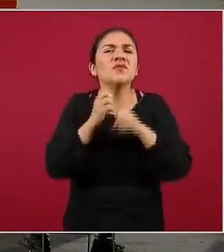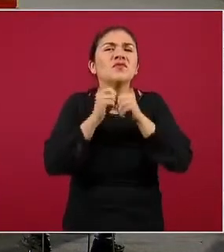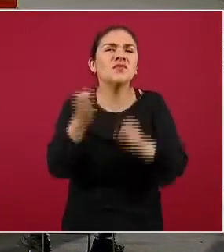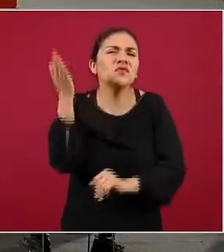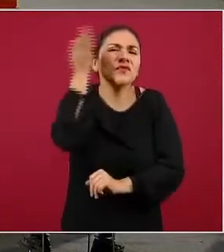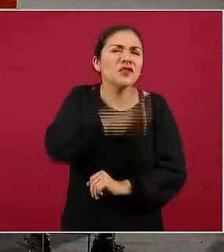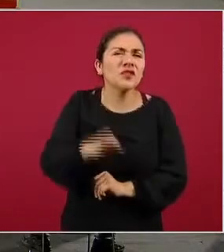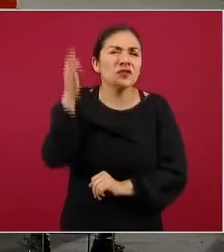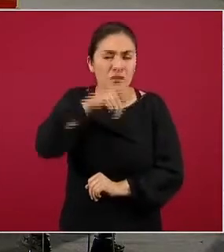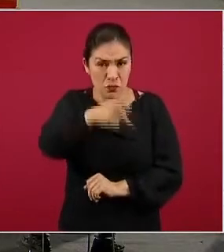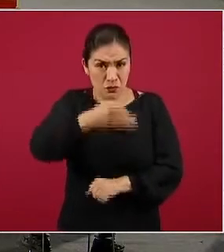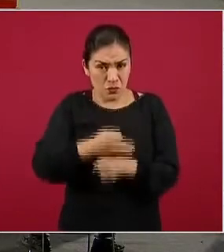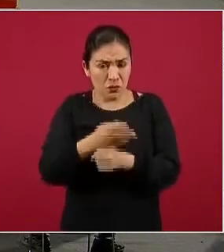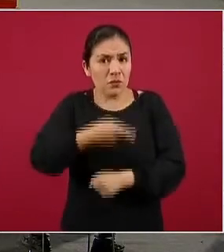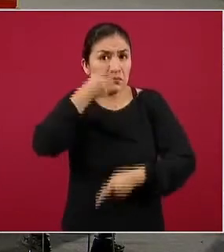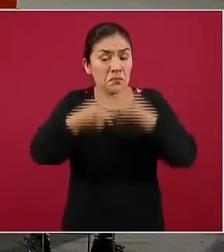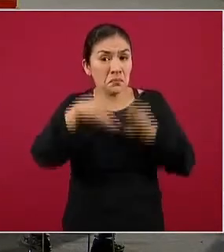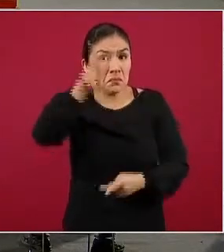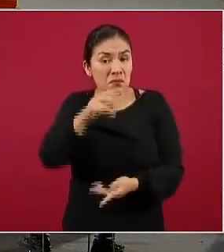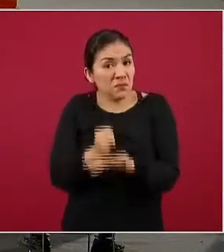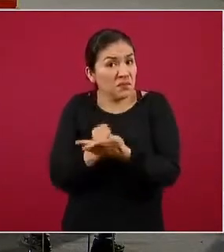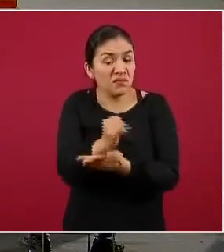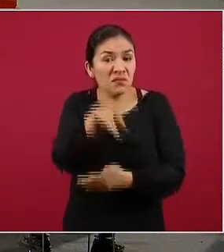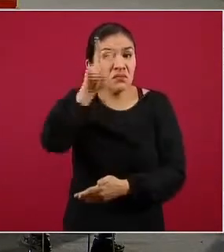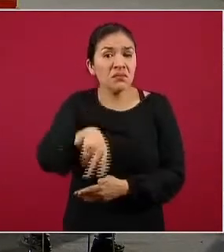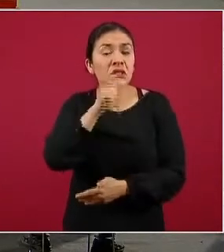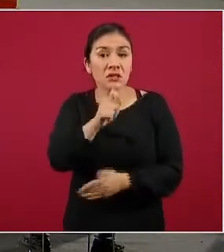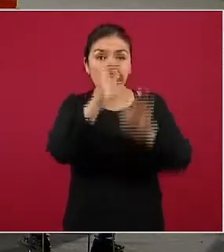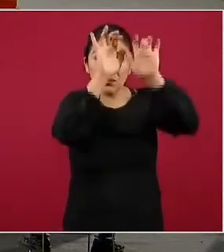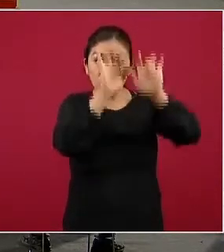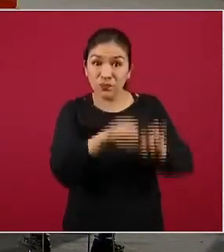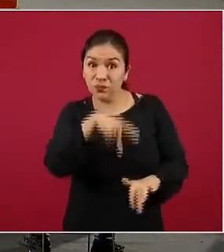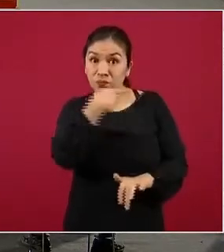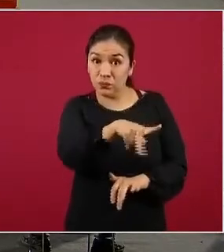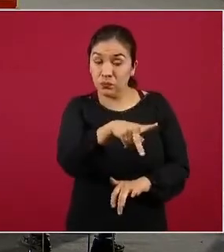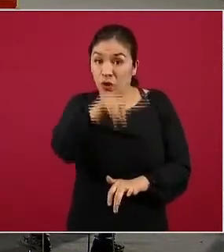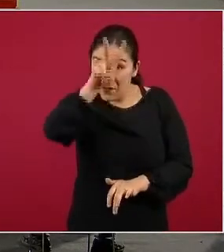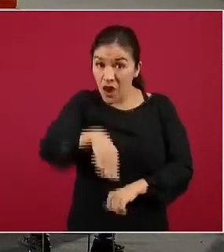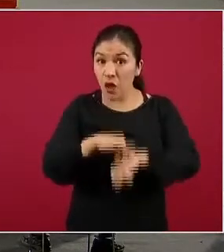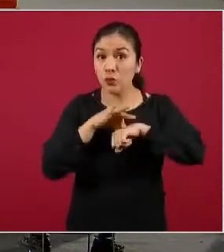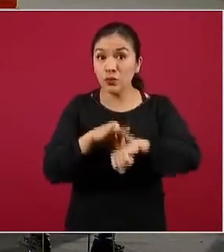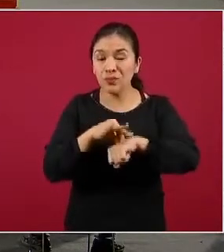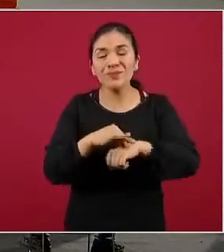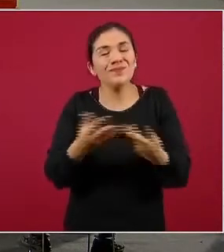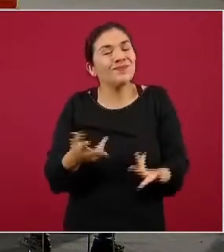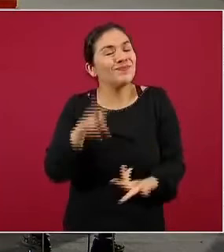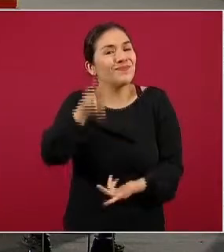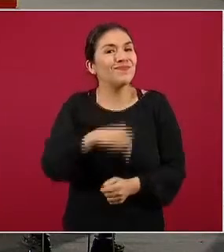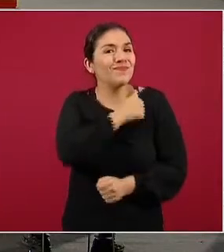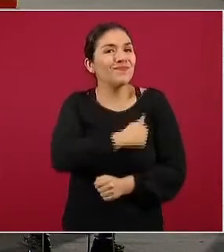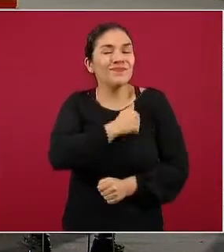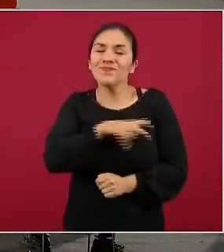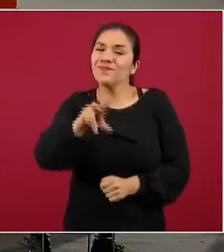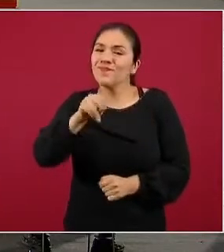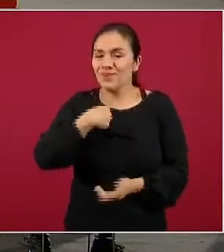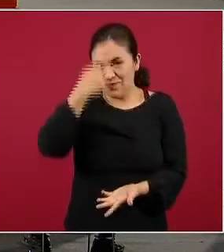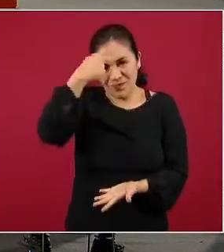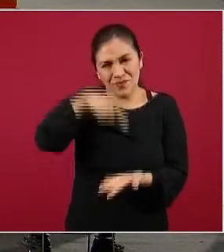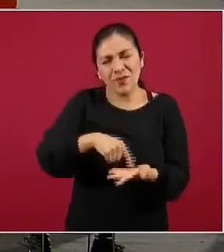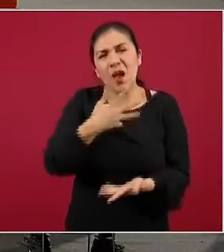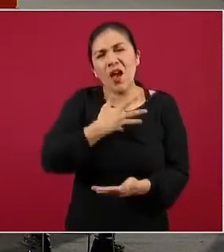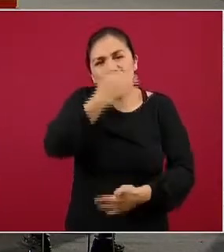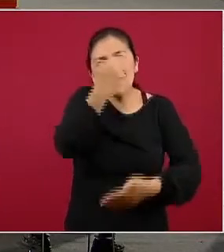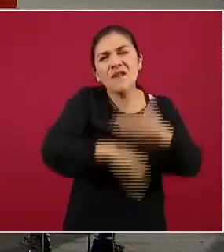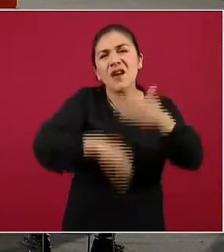definitivamente. Usted está dando por hecho que lo que está ahí escrito es correcto. Desafortunadamente no, yo creo que hay varios hoyos